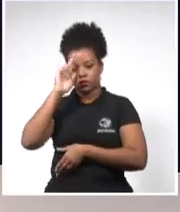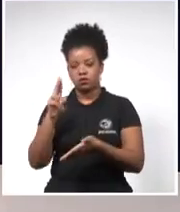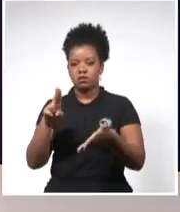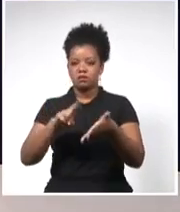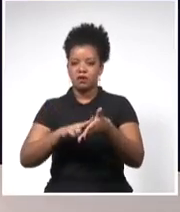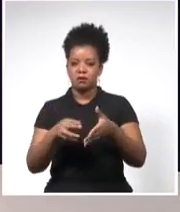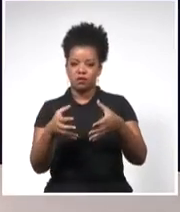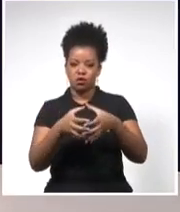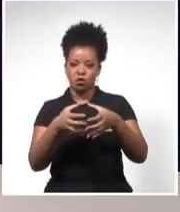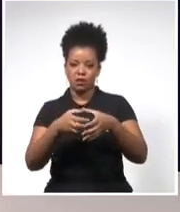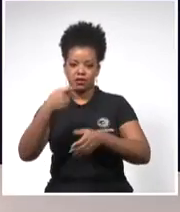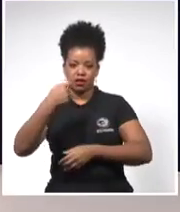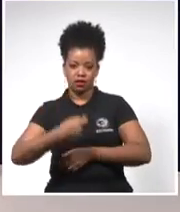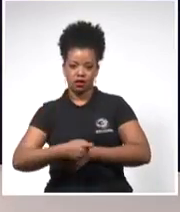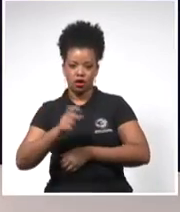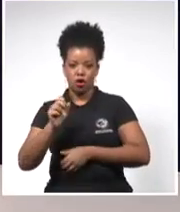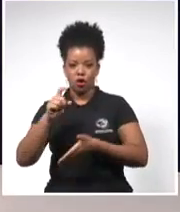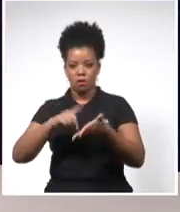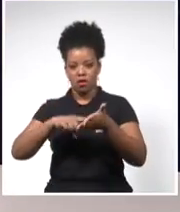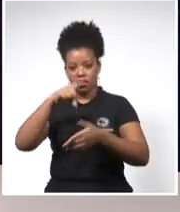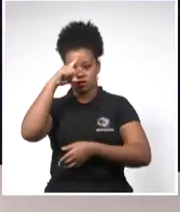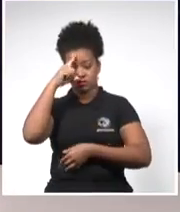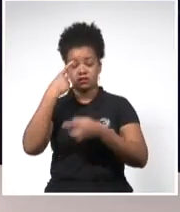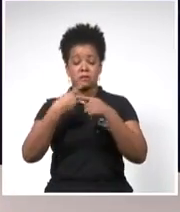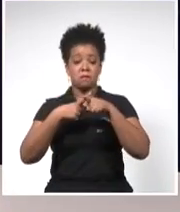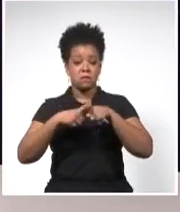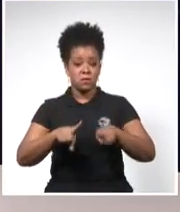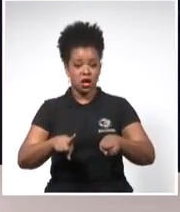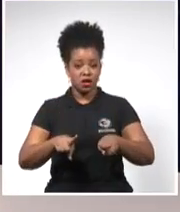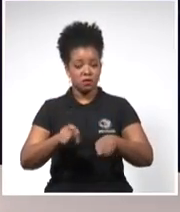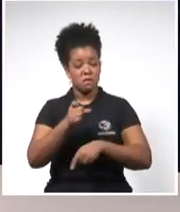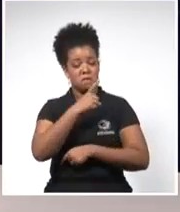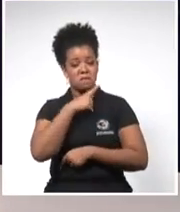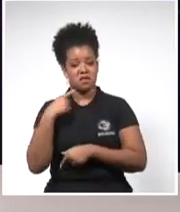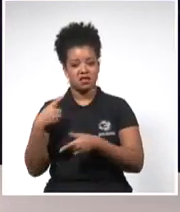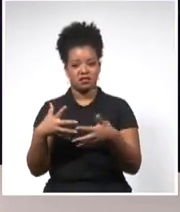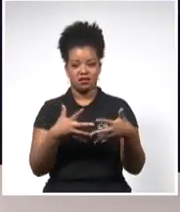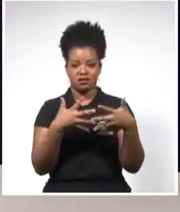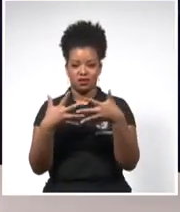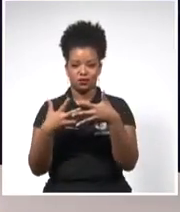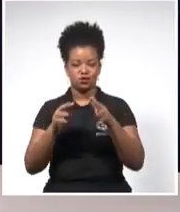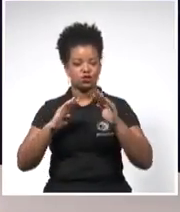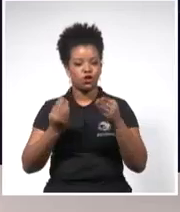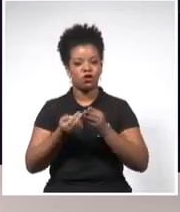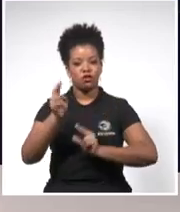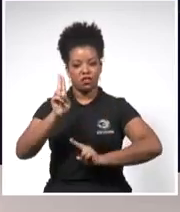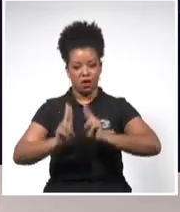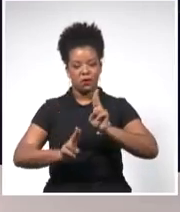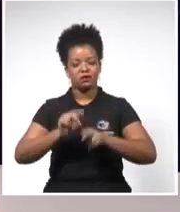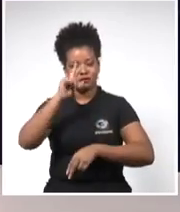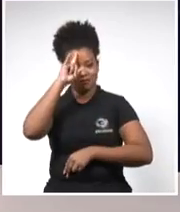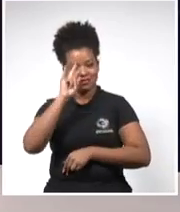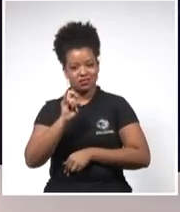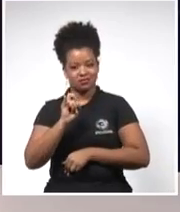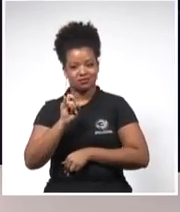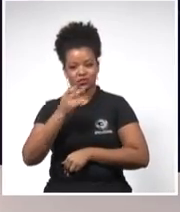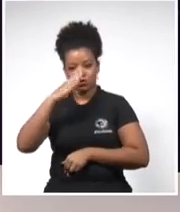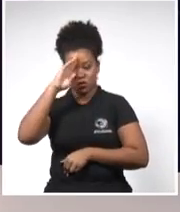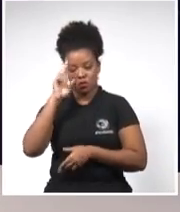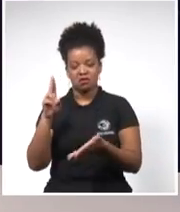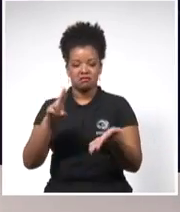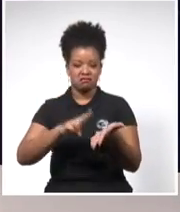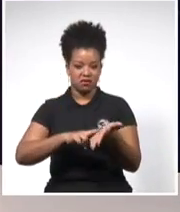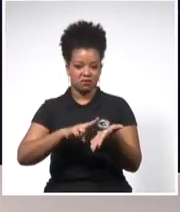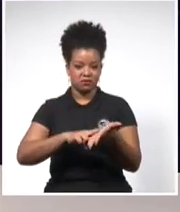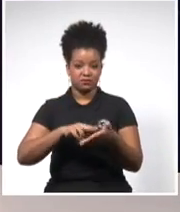OPS, acción que fracasó ante el respaldo unánime que recibió la candidatura de Cuba. Durante las sesiones del Consejo,